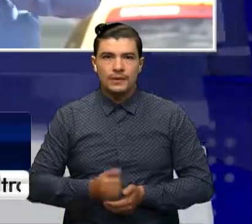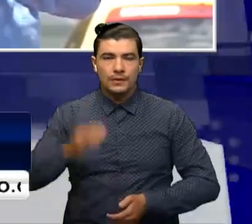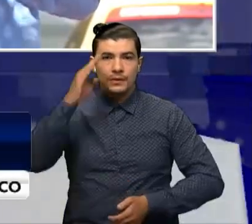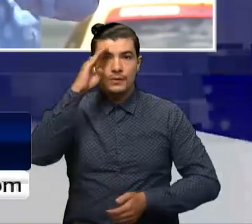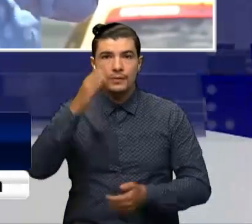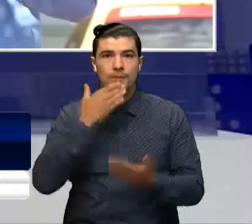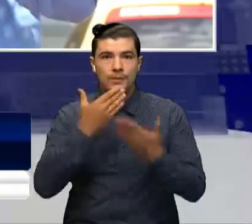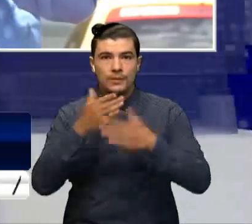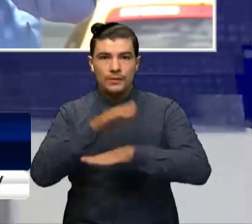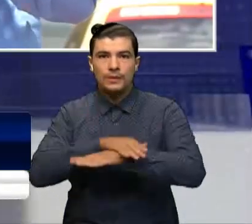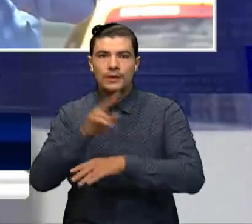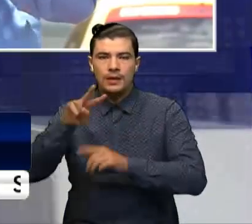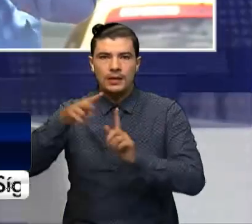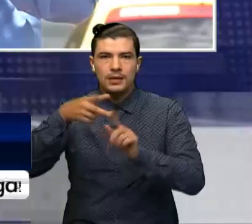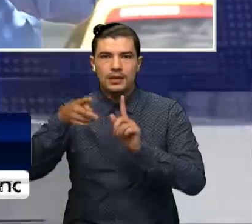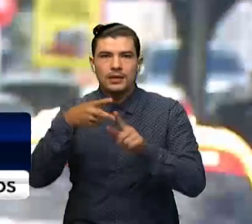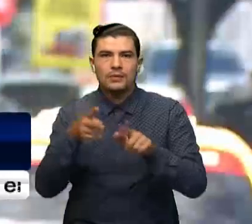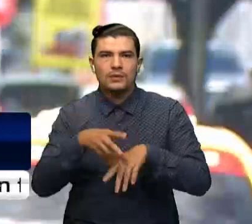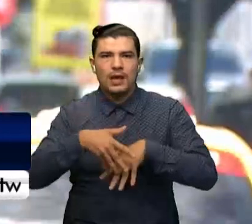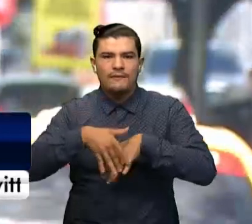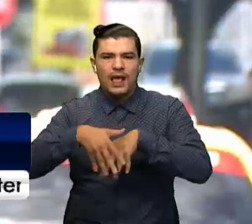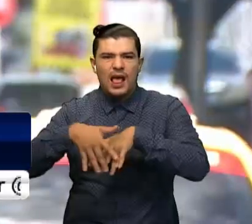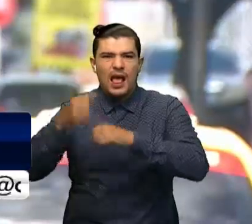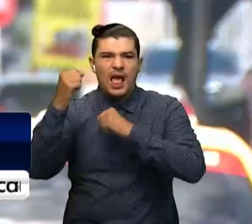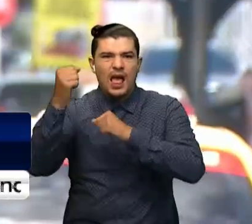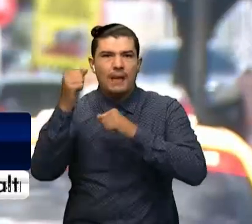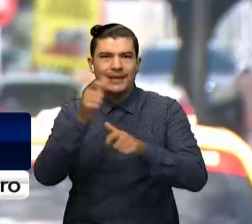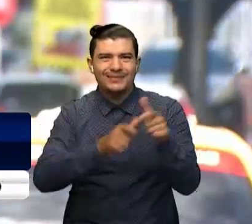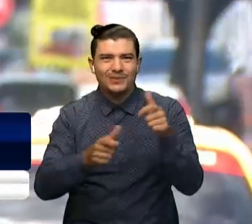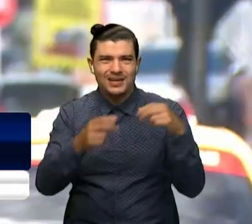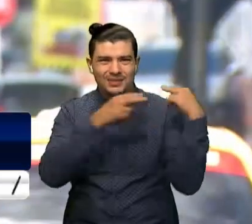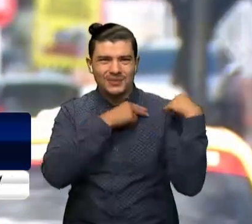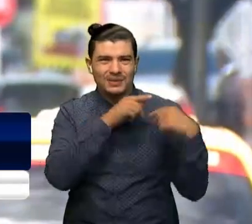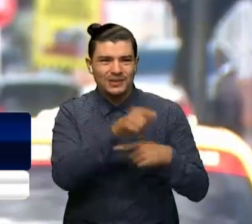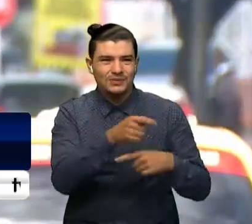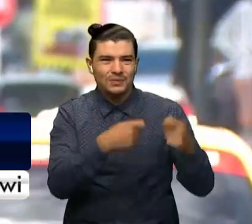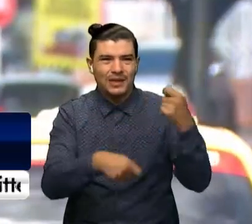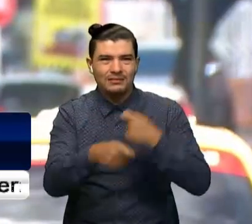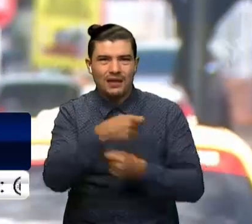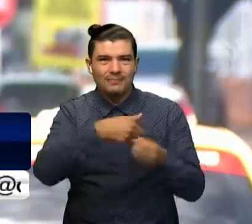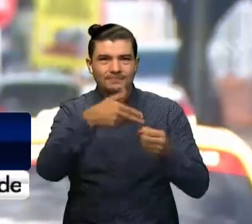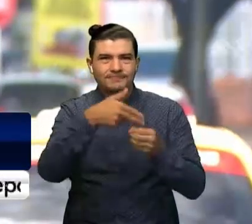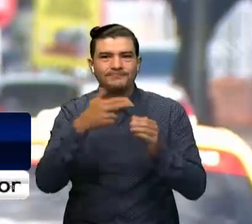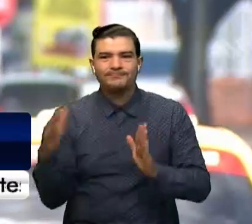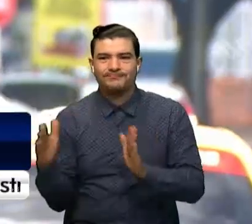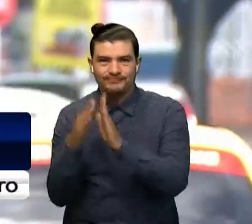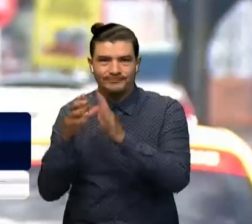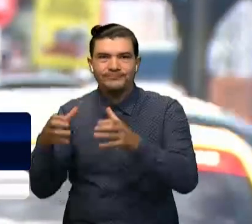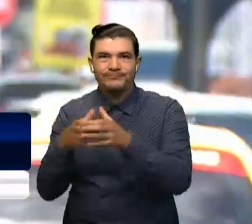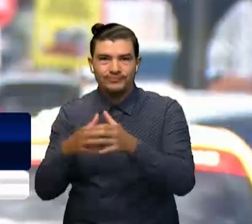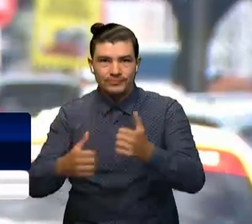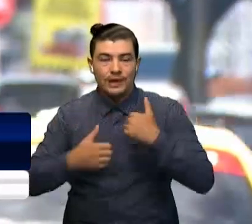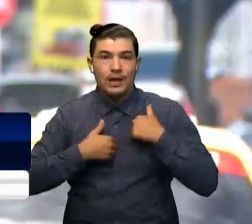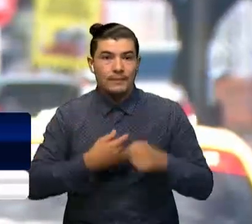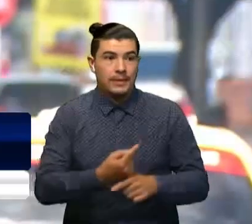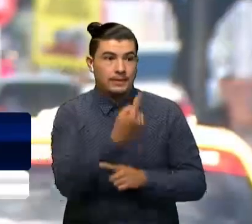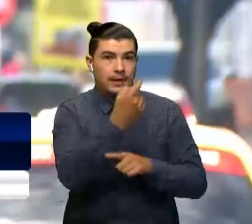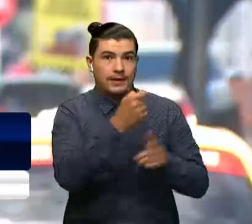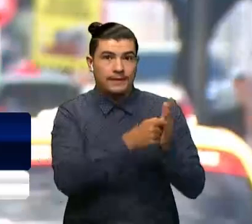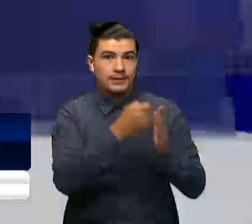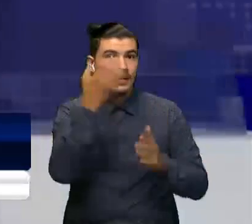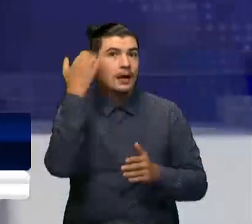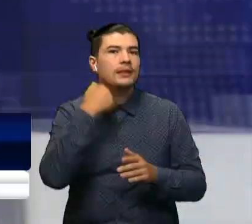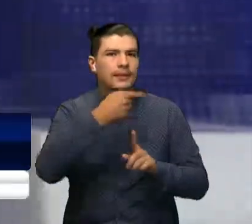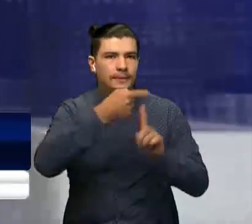Buenas tardes, esta es la segunda asonada en la que personas dedicadas a esta actividad ilegal se enfrentan a los militares. La primera se registró el pasado